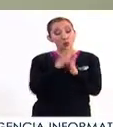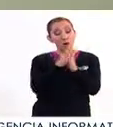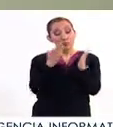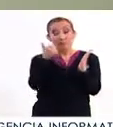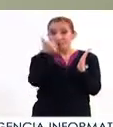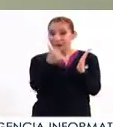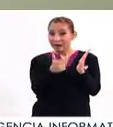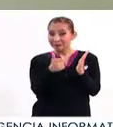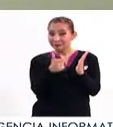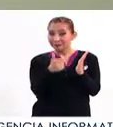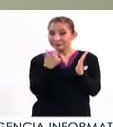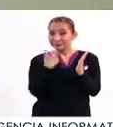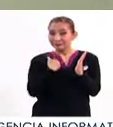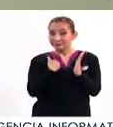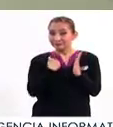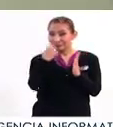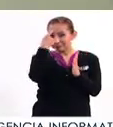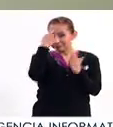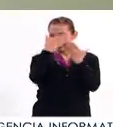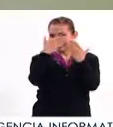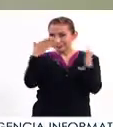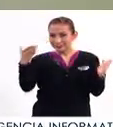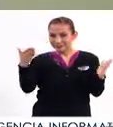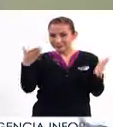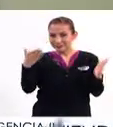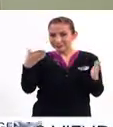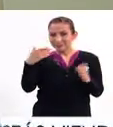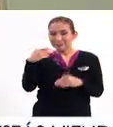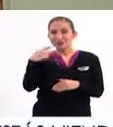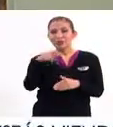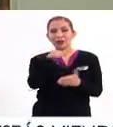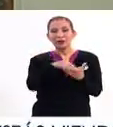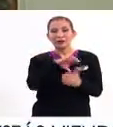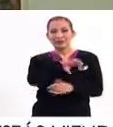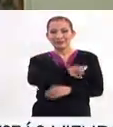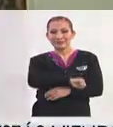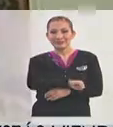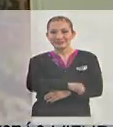mano, nuestra mente abierta y el espacio que prefieran.